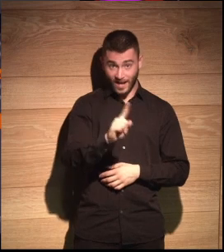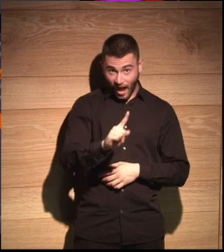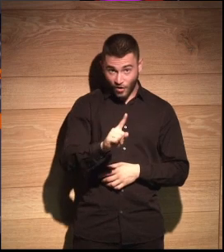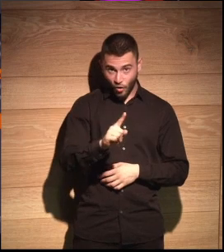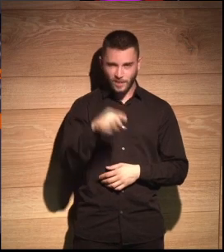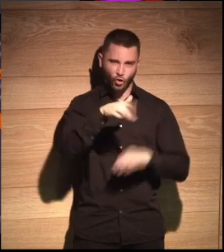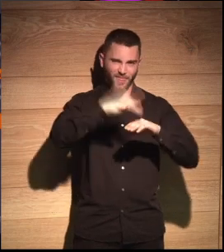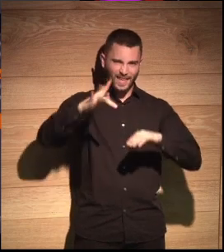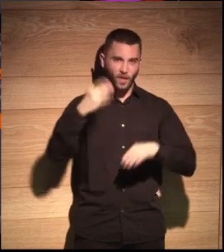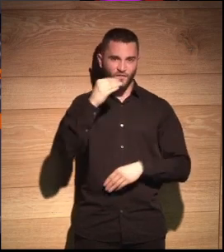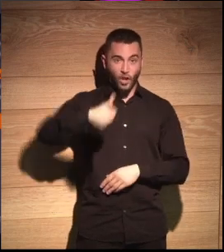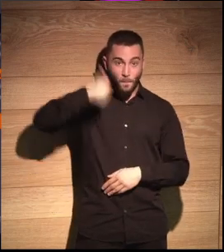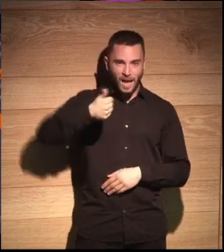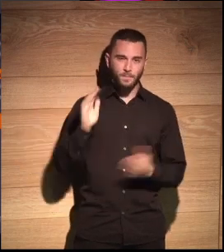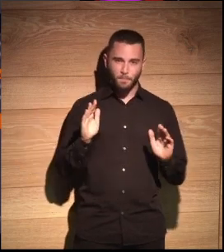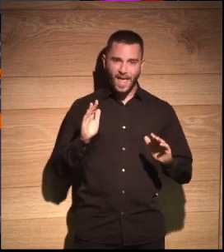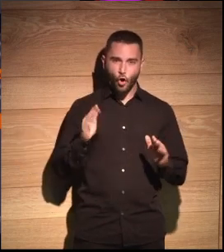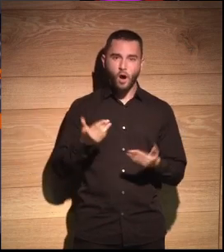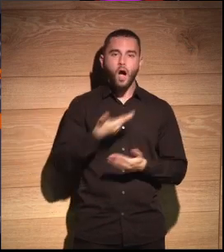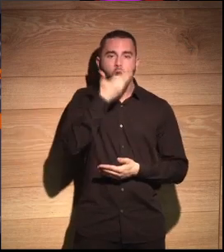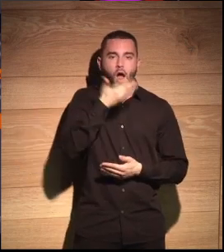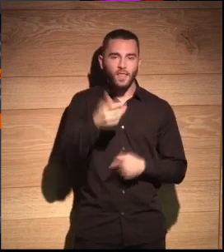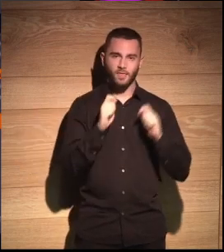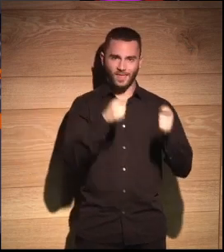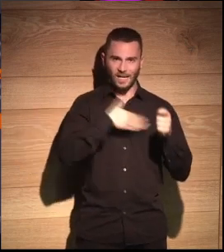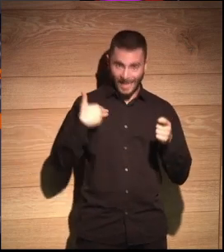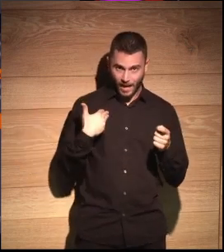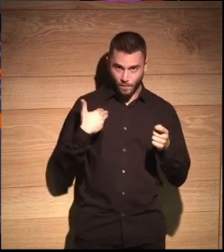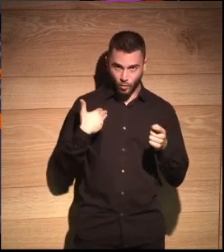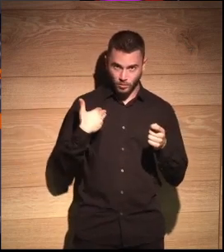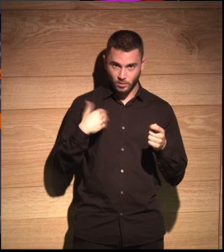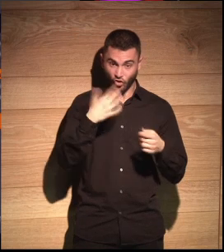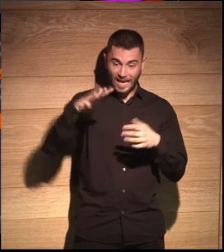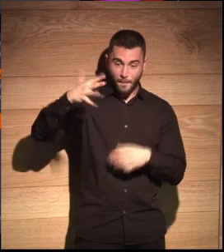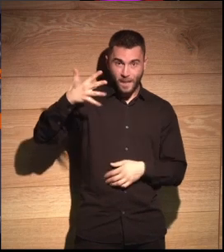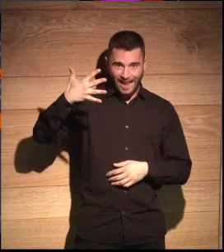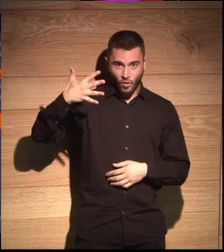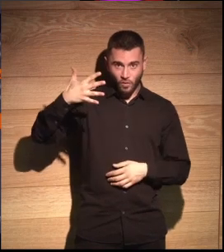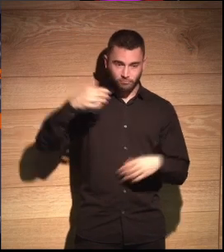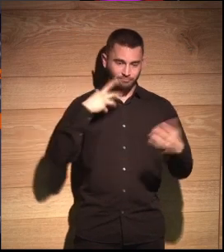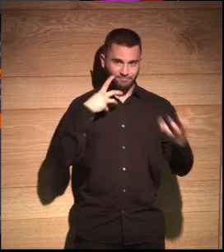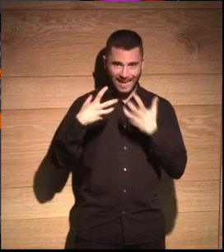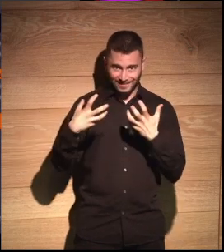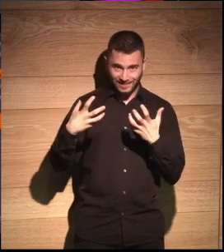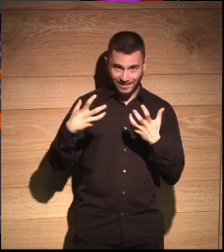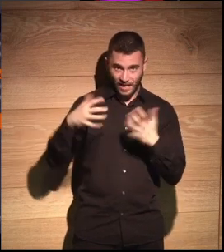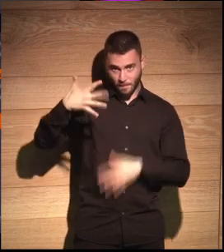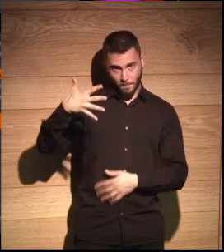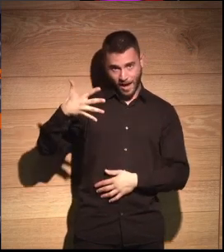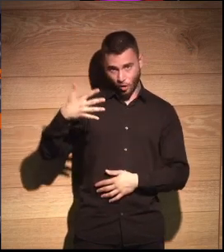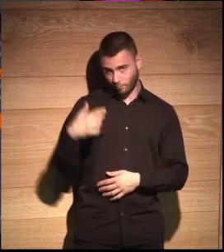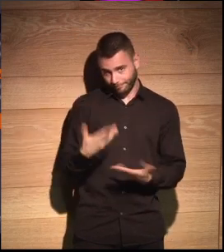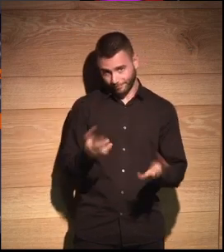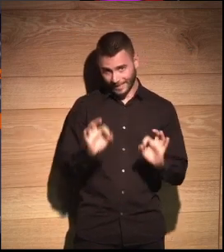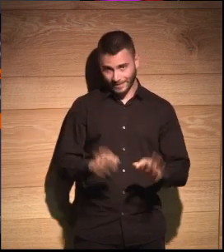es más frío, aportar esa capa de calidez que nos da el hecho a mano, la artesanía que puede ser